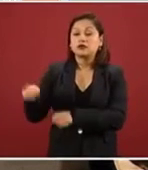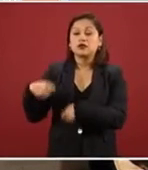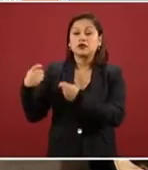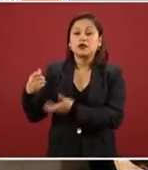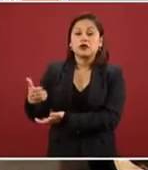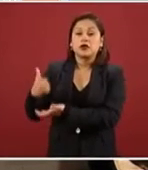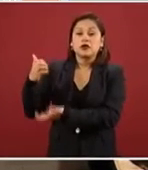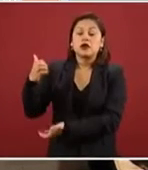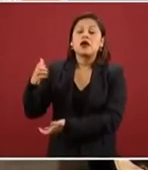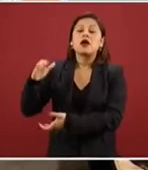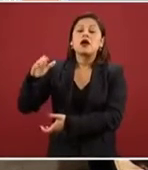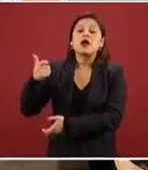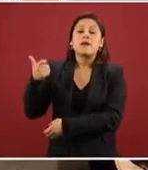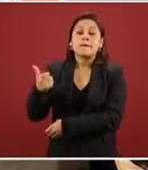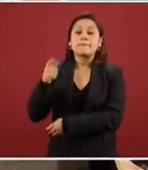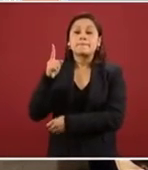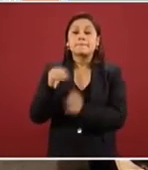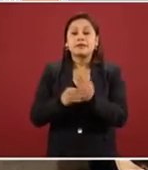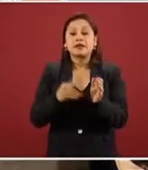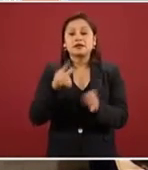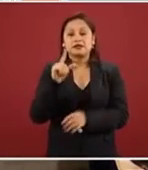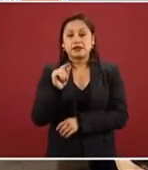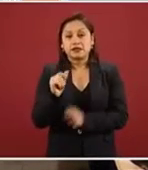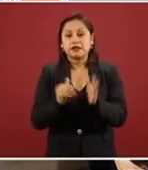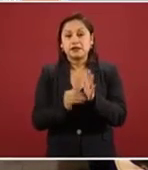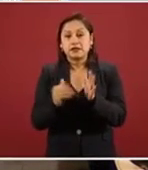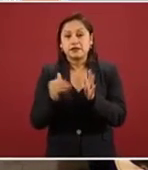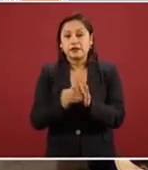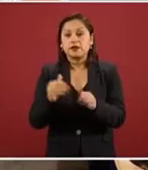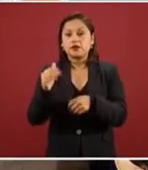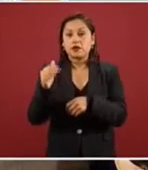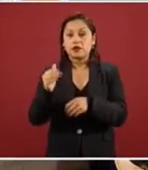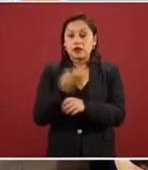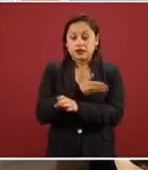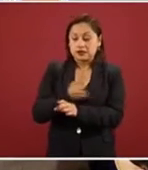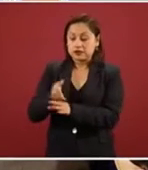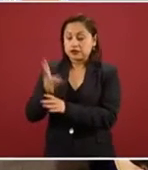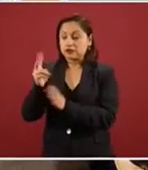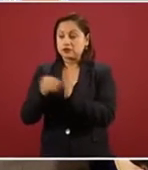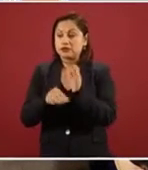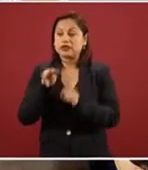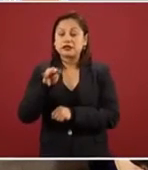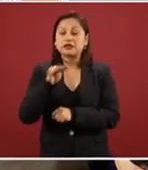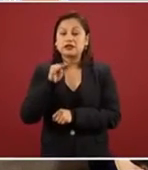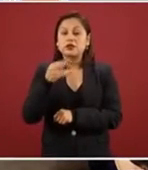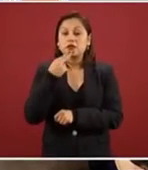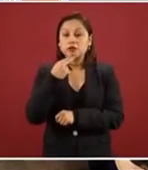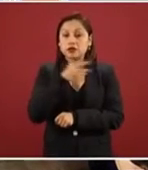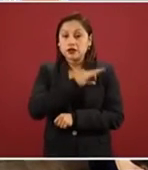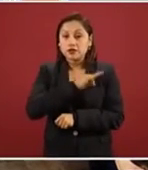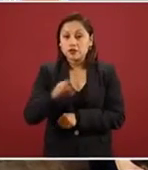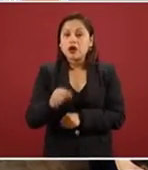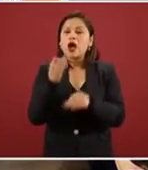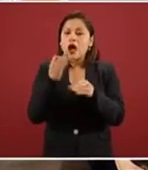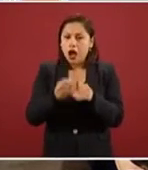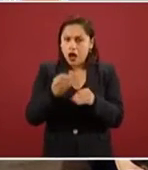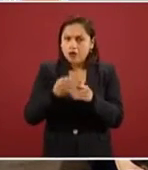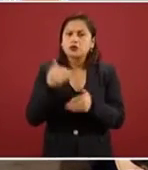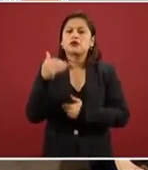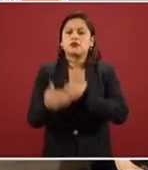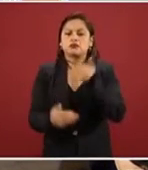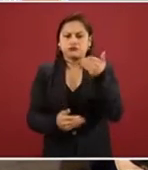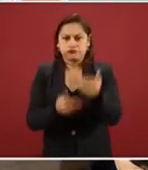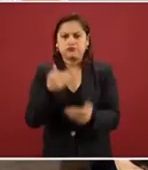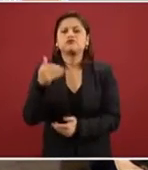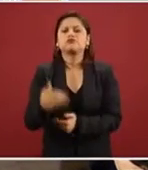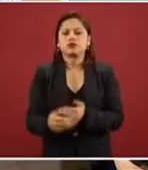en emergencia y en desastre para el año 2019. Debo decir que tenemos procesos todavía abiertos de